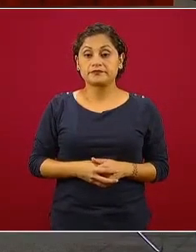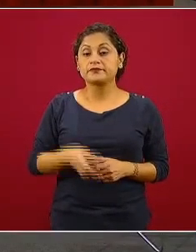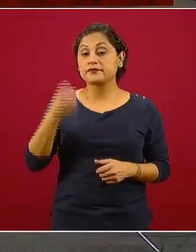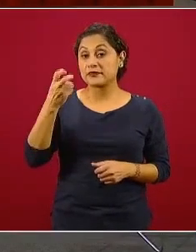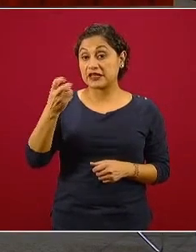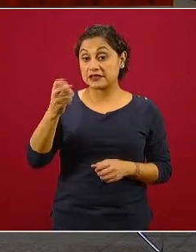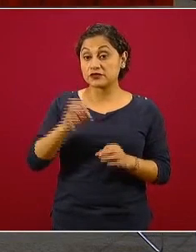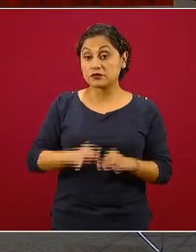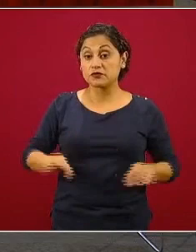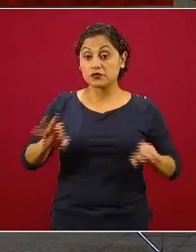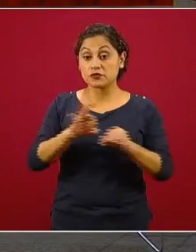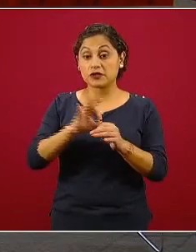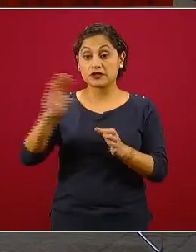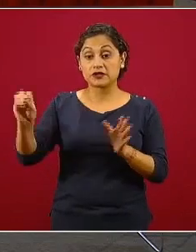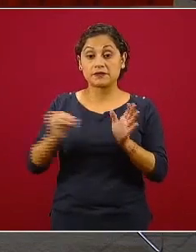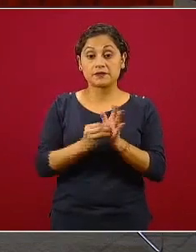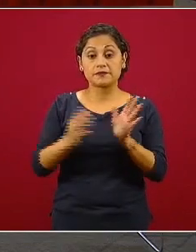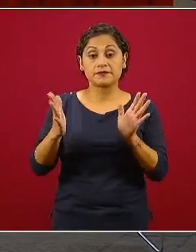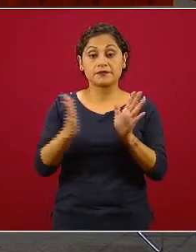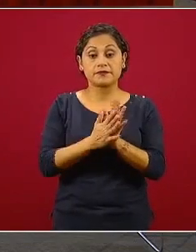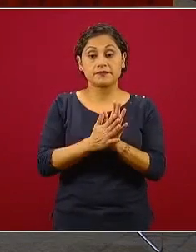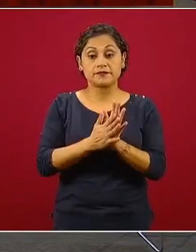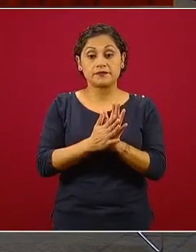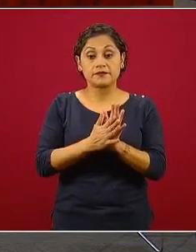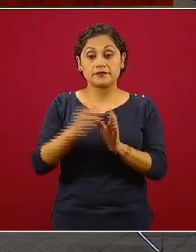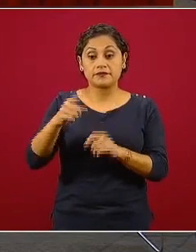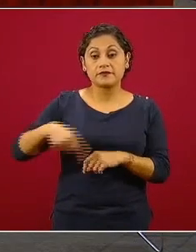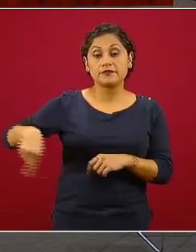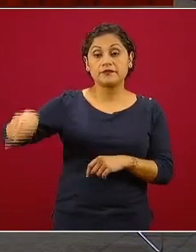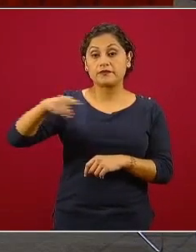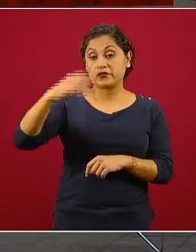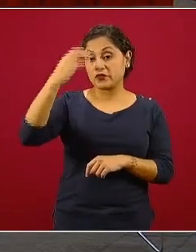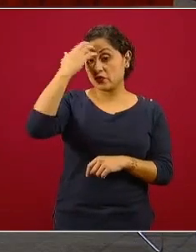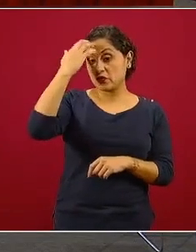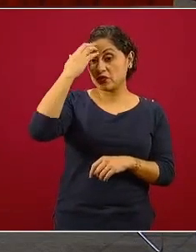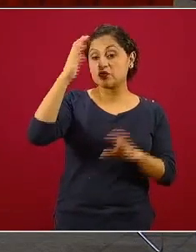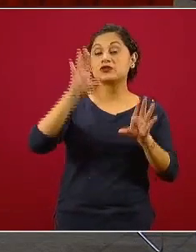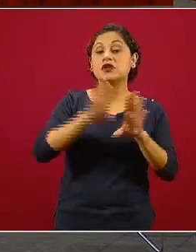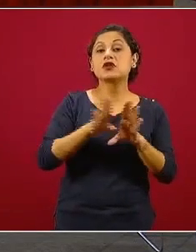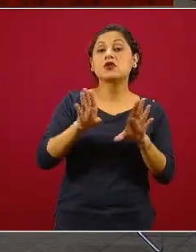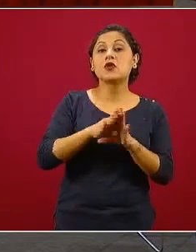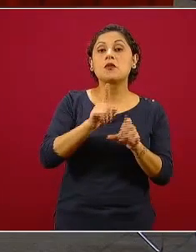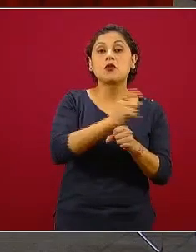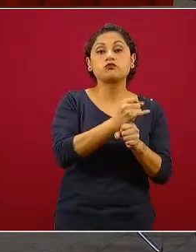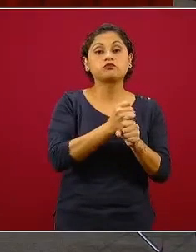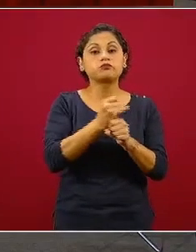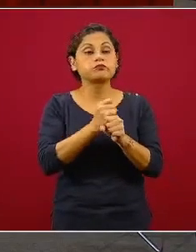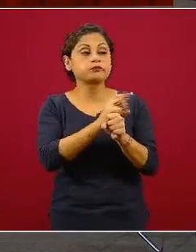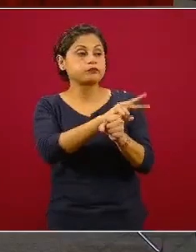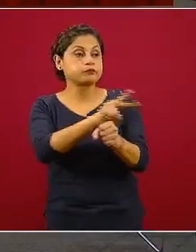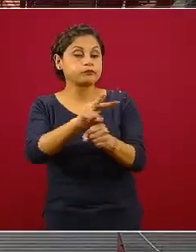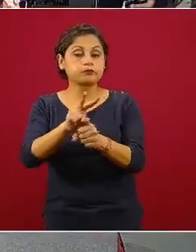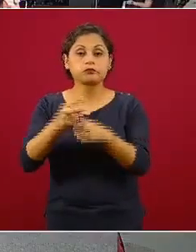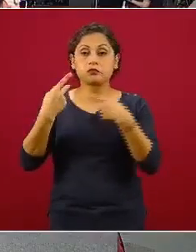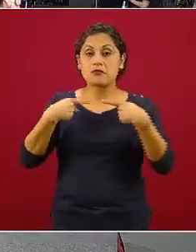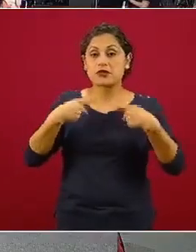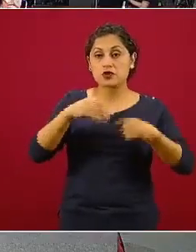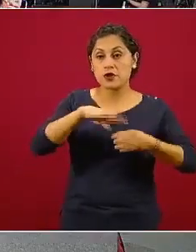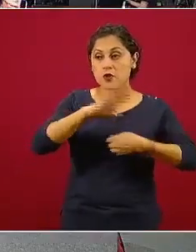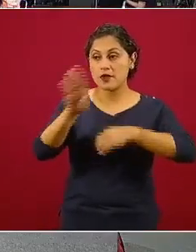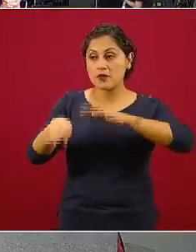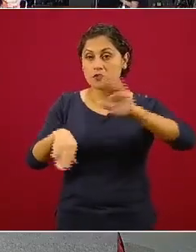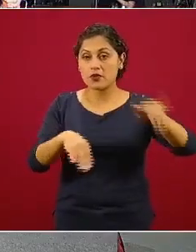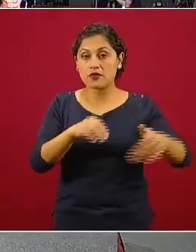importante, incorporarlo a el conocimiento de cómo es el proceso de vigilancia, también de los casos fatales.